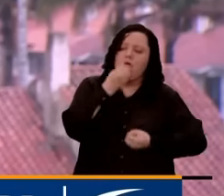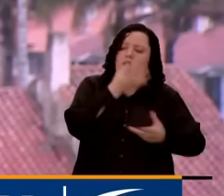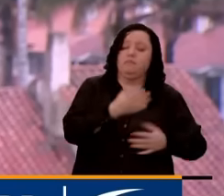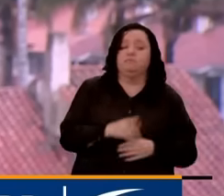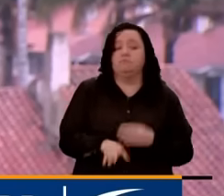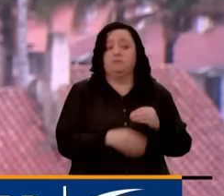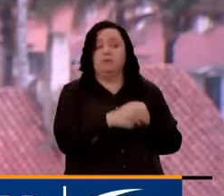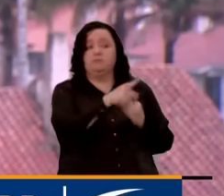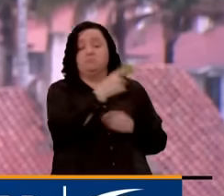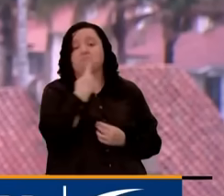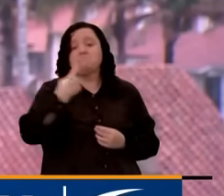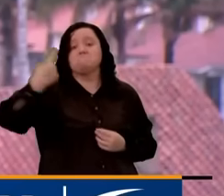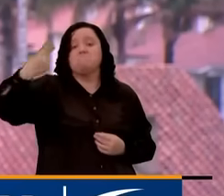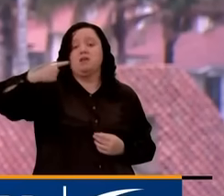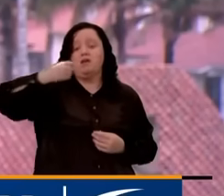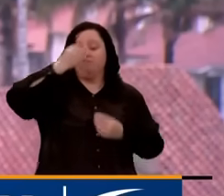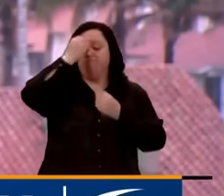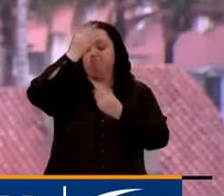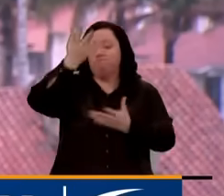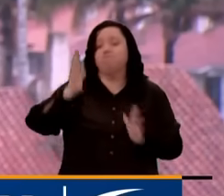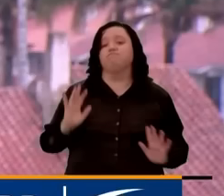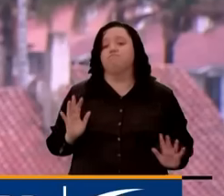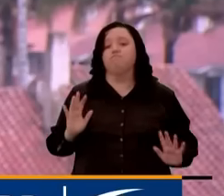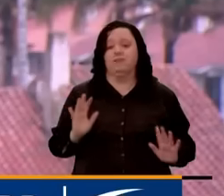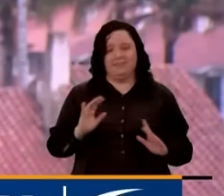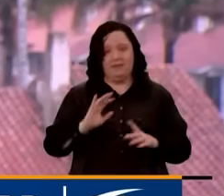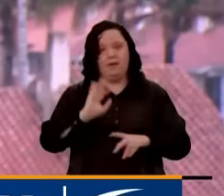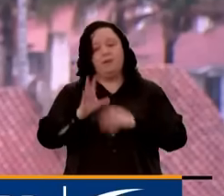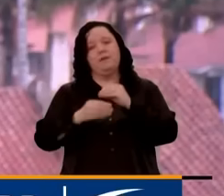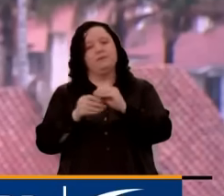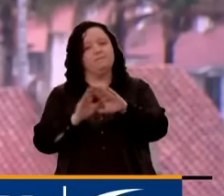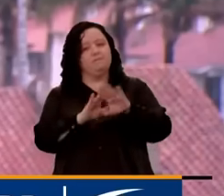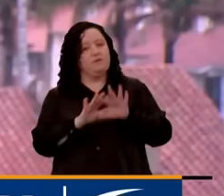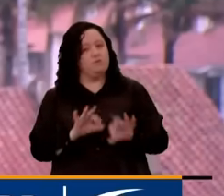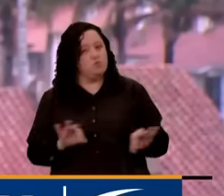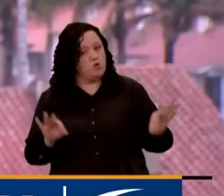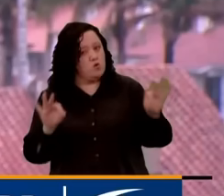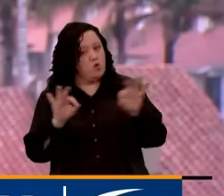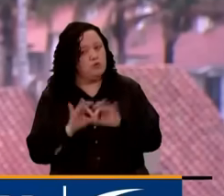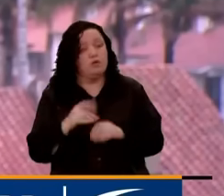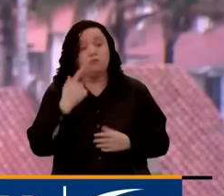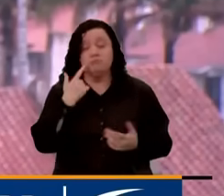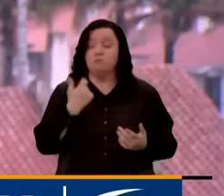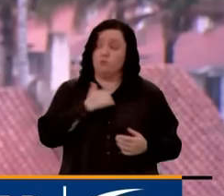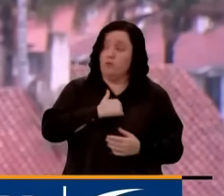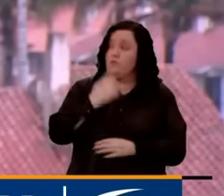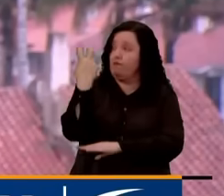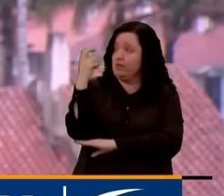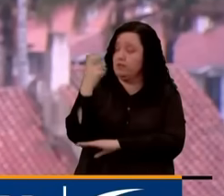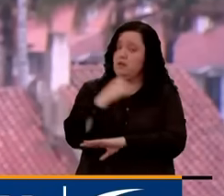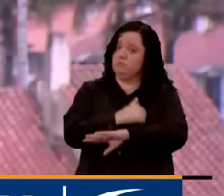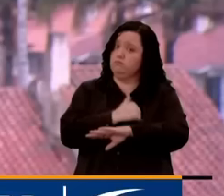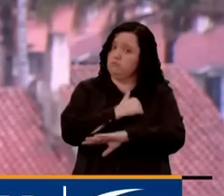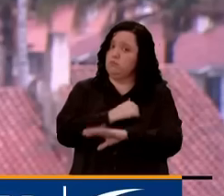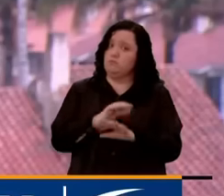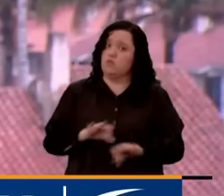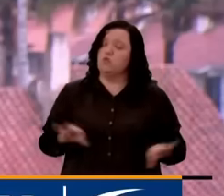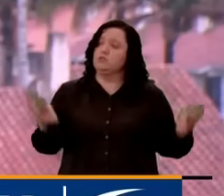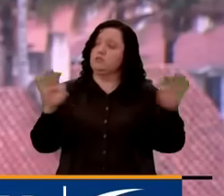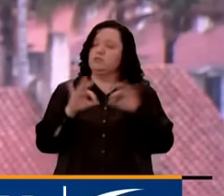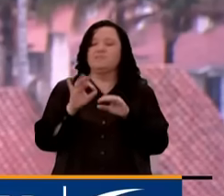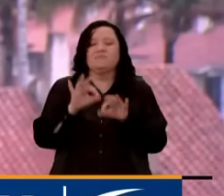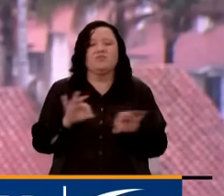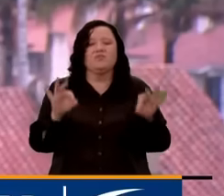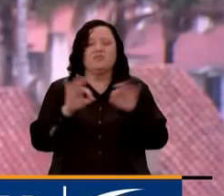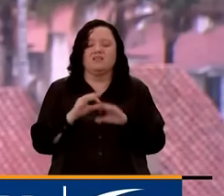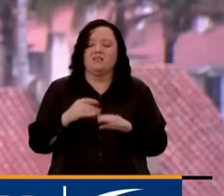solamente seguía instrucciones, pero algo muy importante, se adelanta solicitándole a la Fiscalía un principio de inmunidad, todo